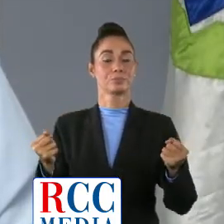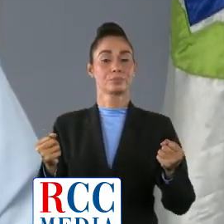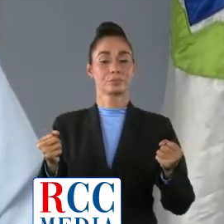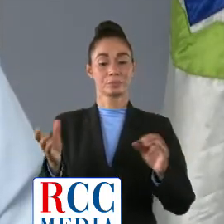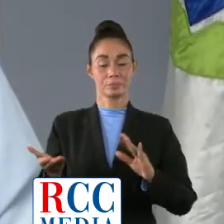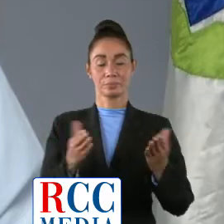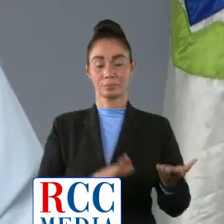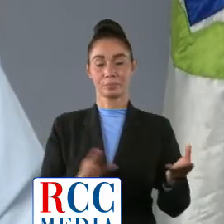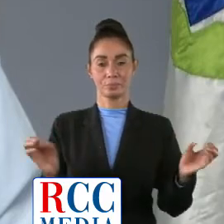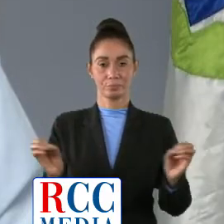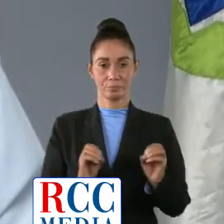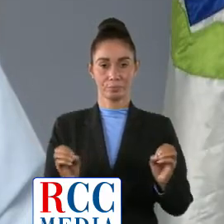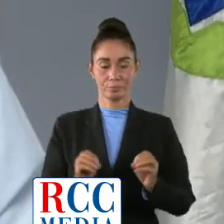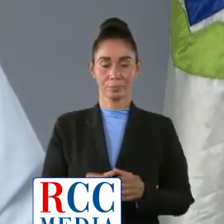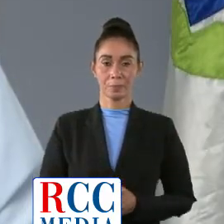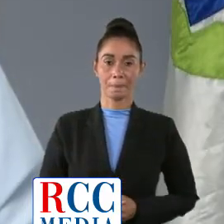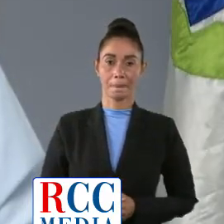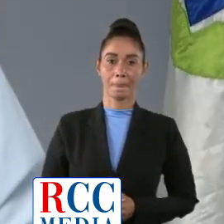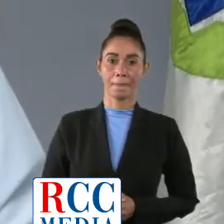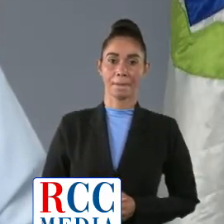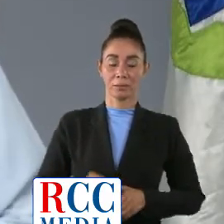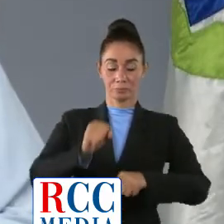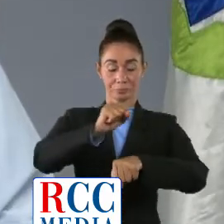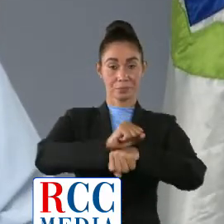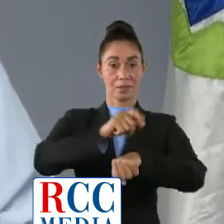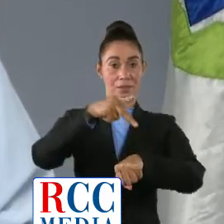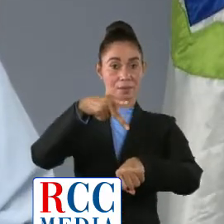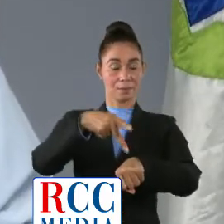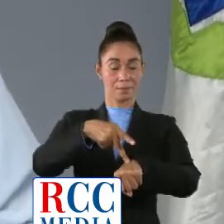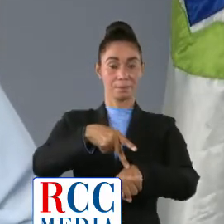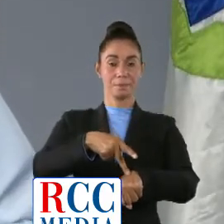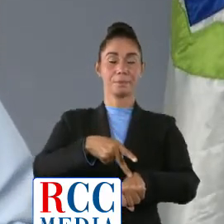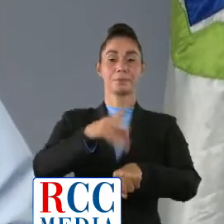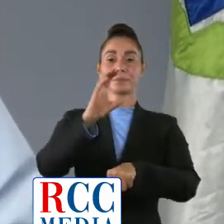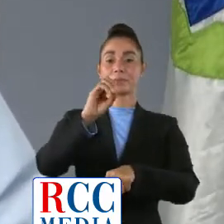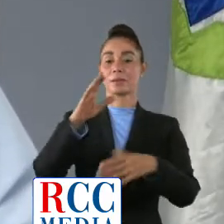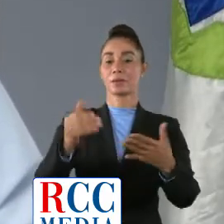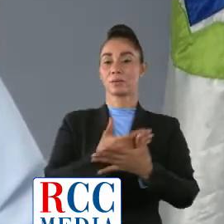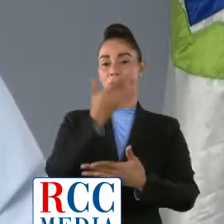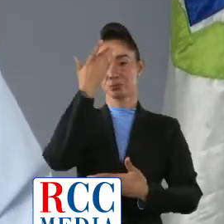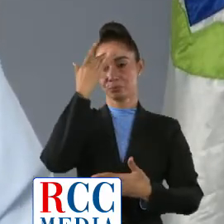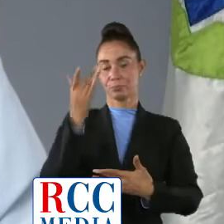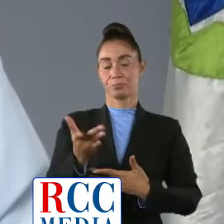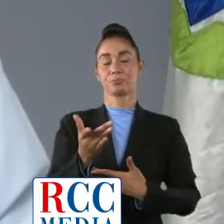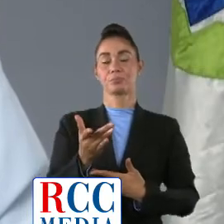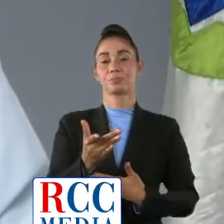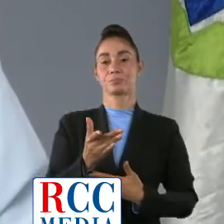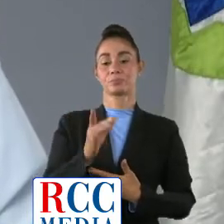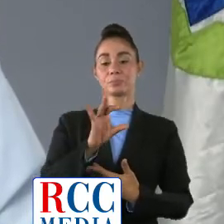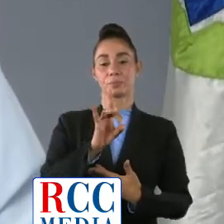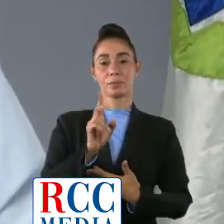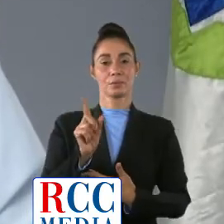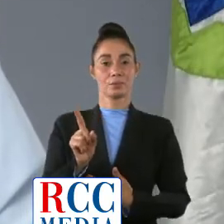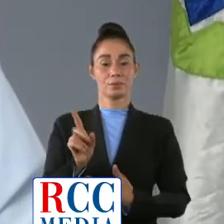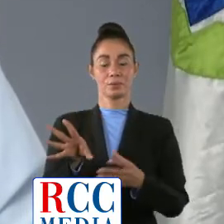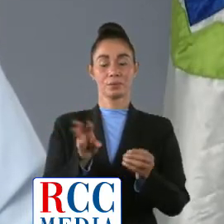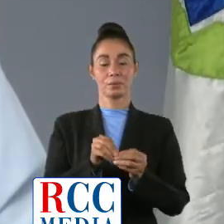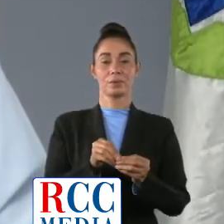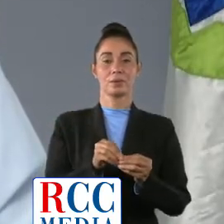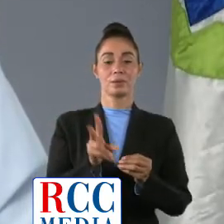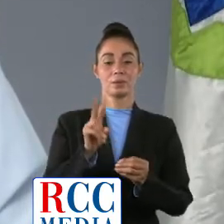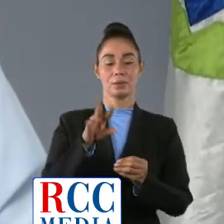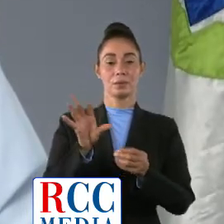0 fallecimiento. San Pedro de Macorís, 0 casos nuevos, 81